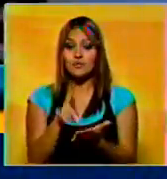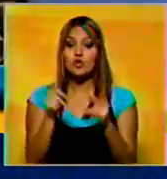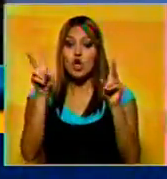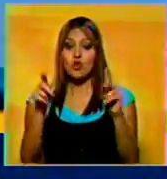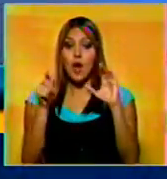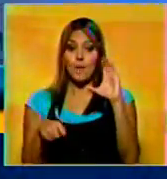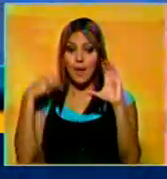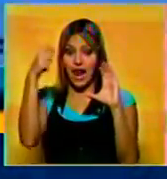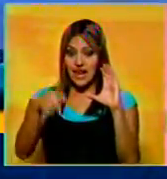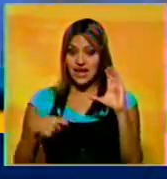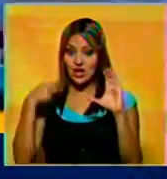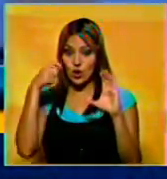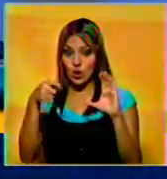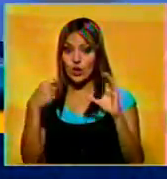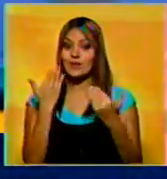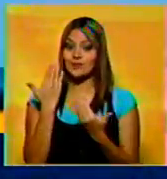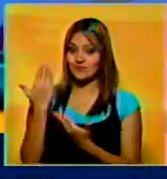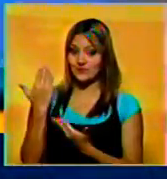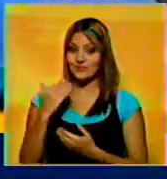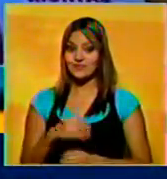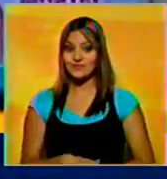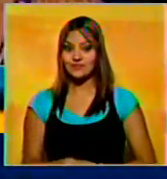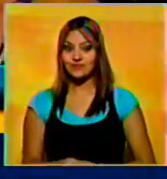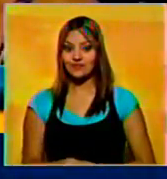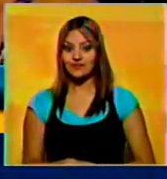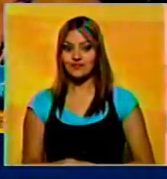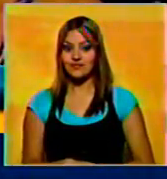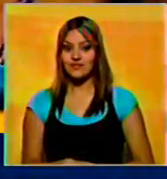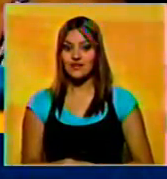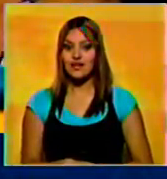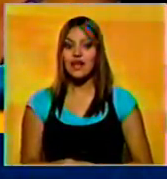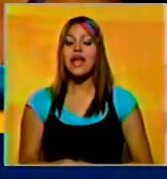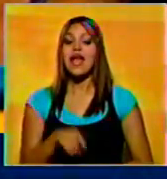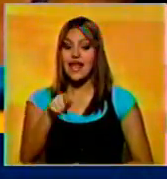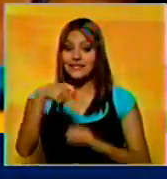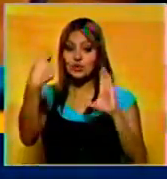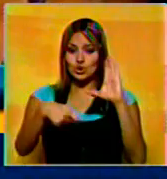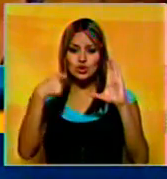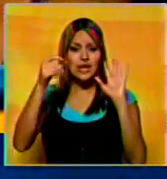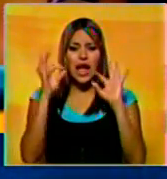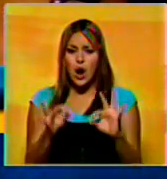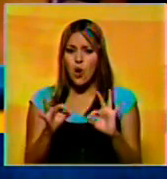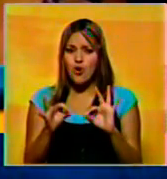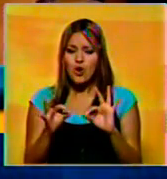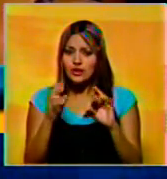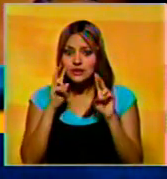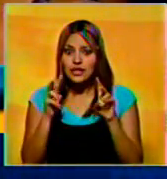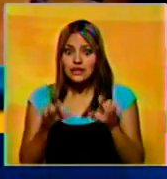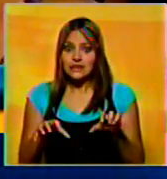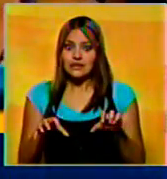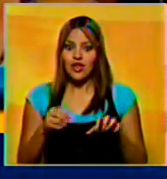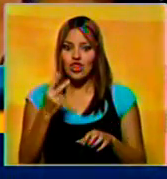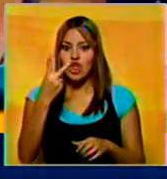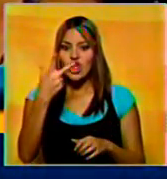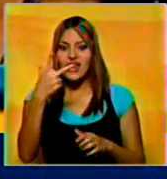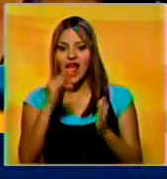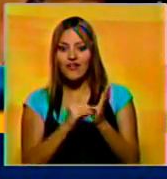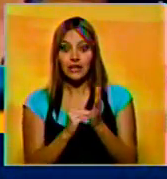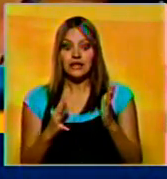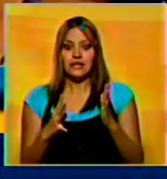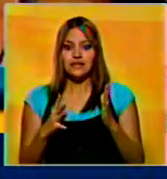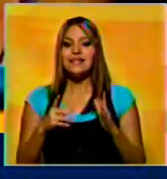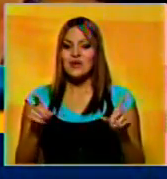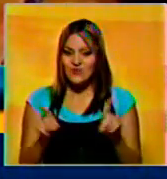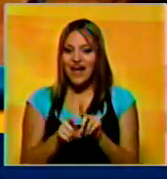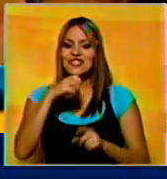nueva película The Call en la capital argentina. Es un thriller que te garantizo te hará saltar de tus sillas 2 o 3 veces y también